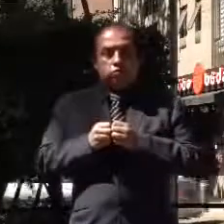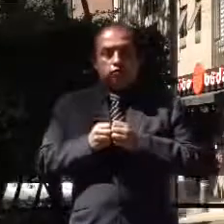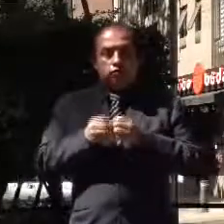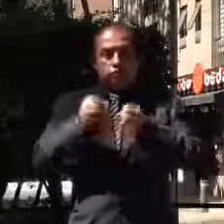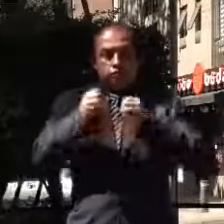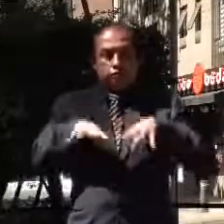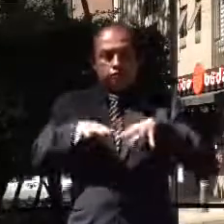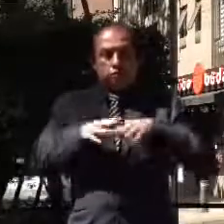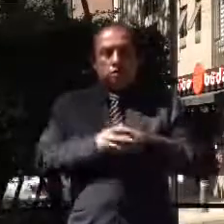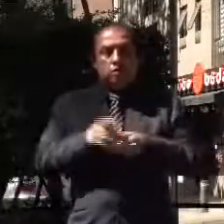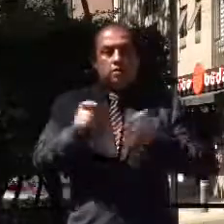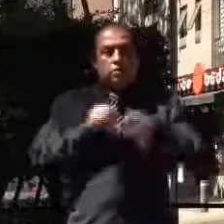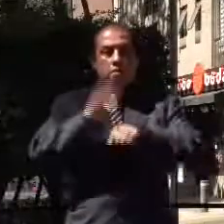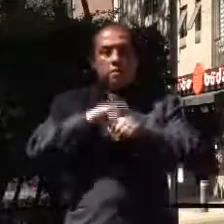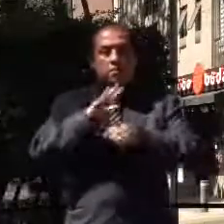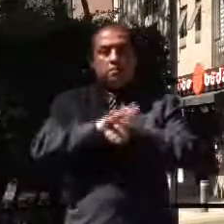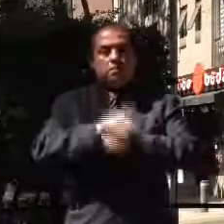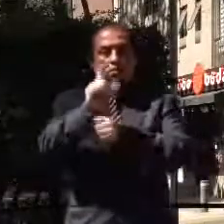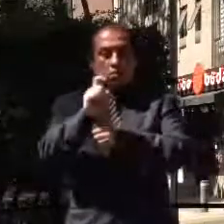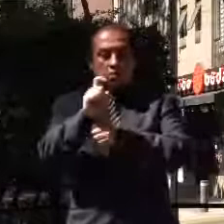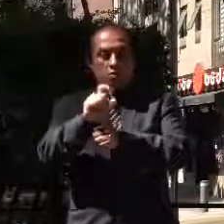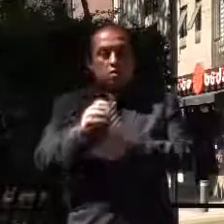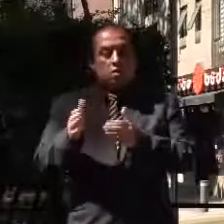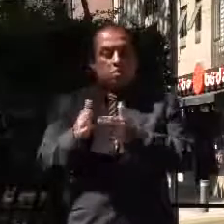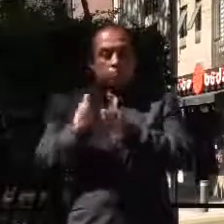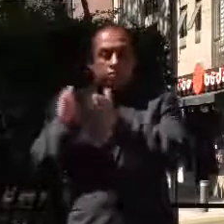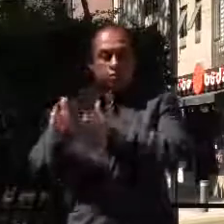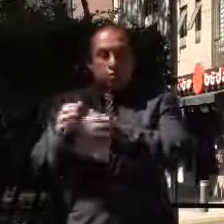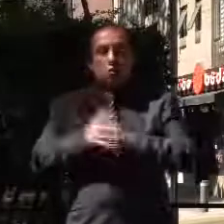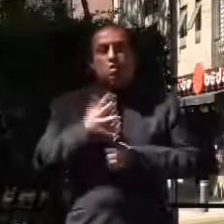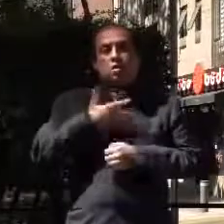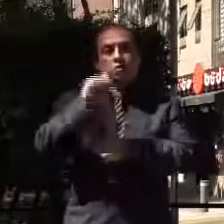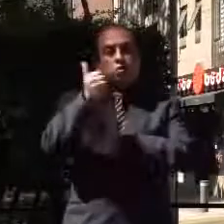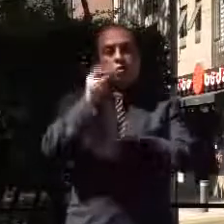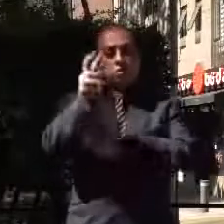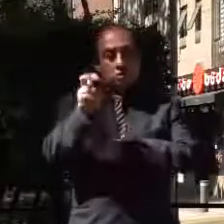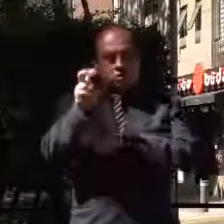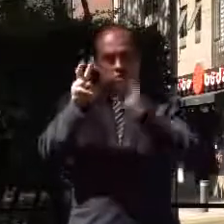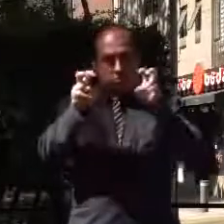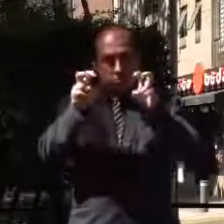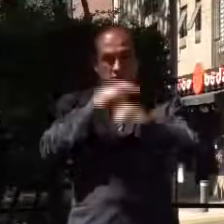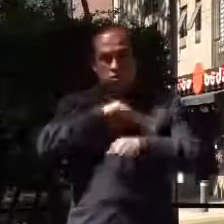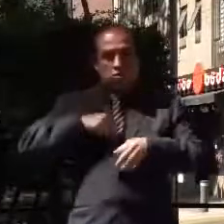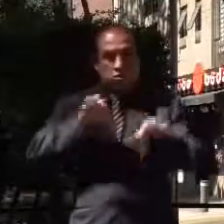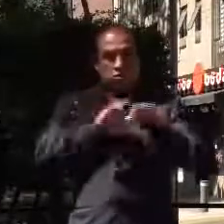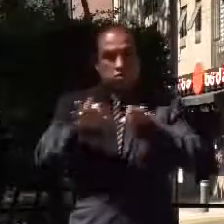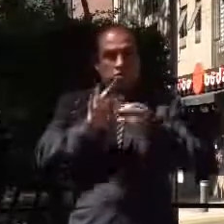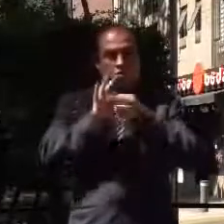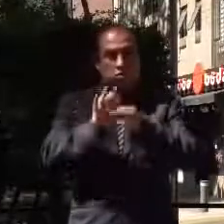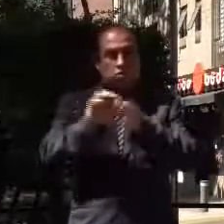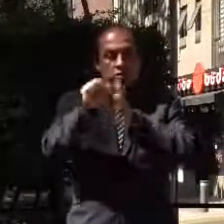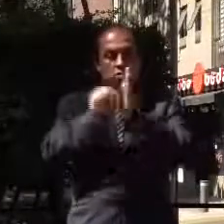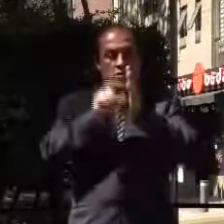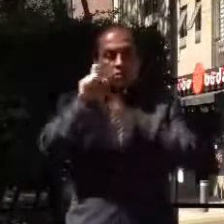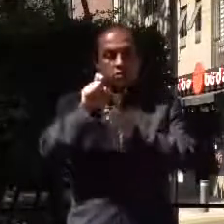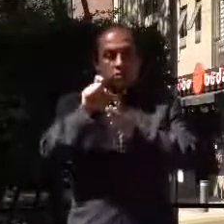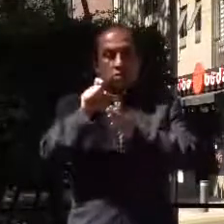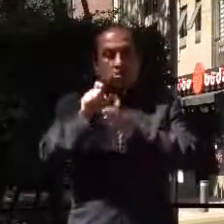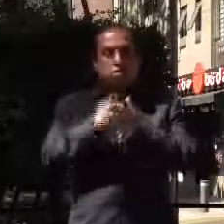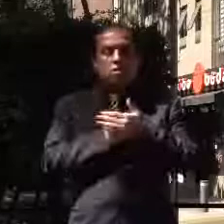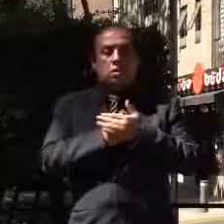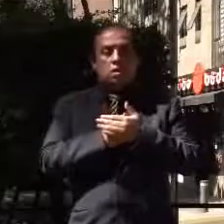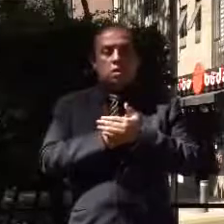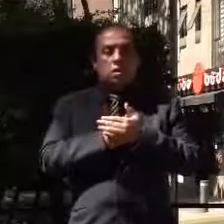la presión del agua. Y por otro lado hay otro tema con el que estamos trabajando muy de la mano con el sistema de aguas, que es la renovación de